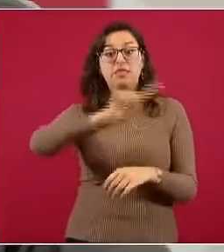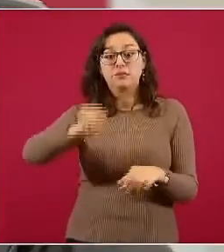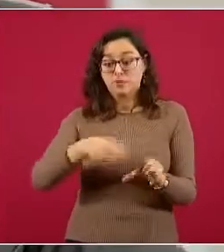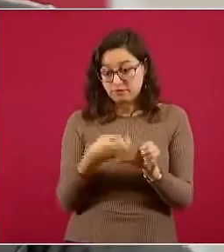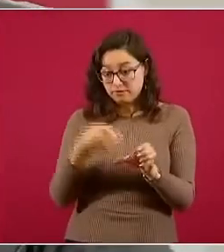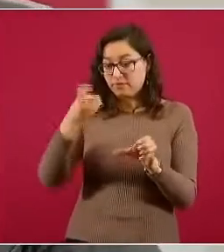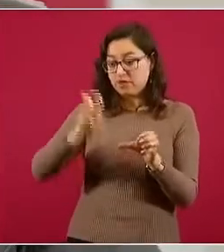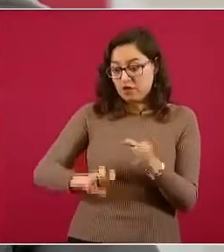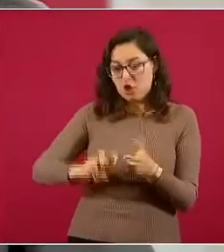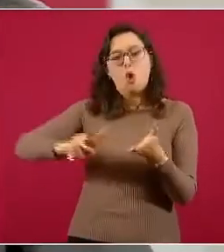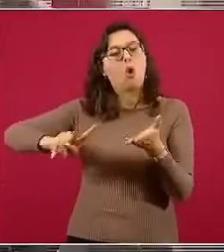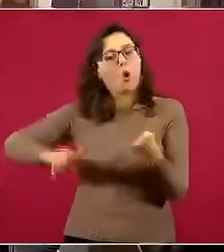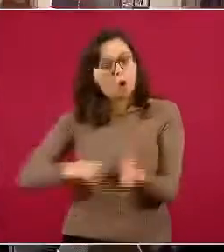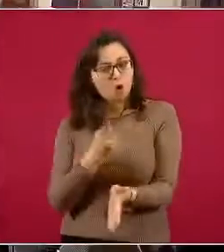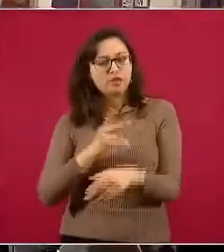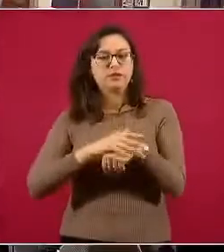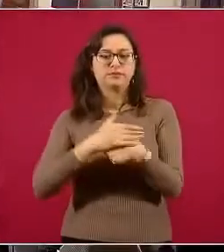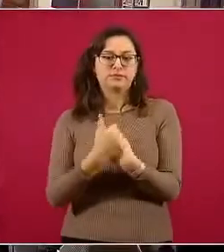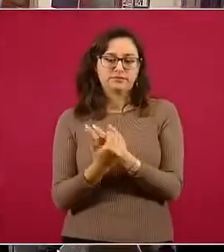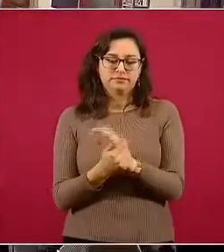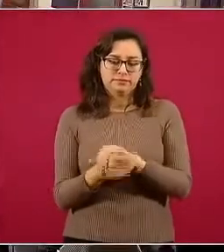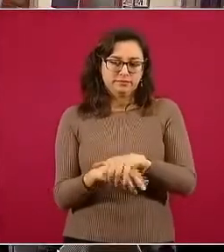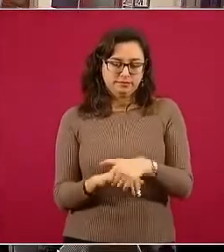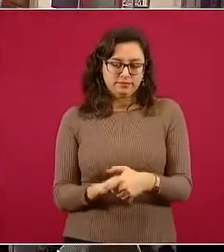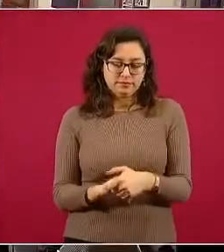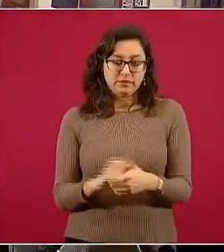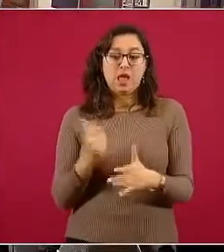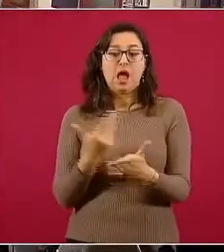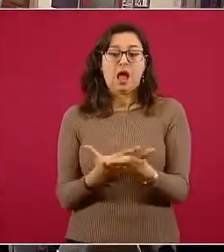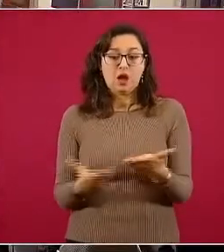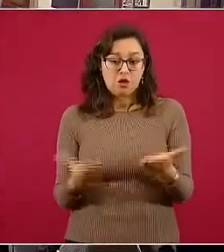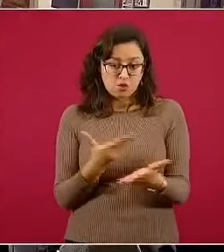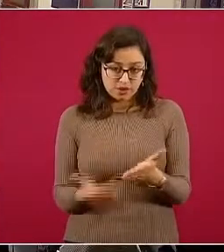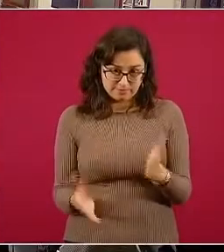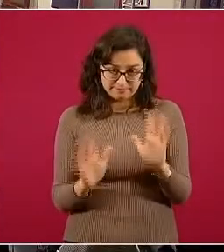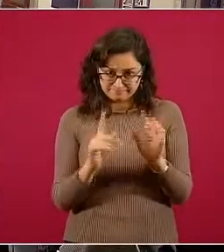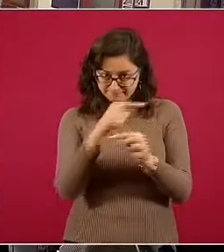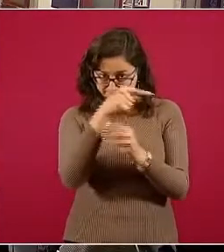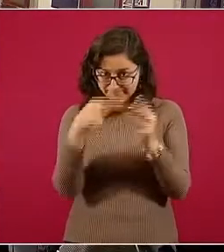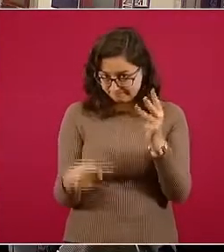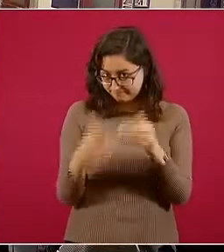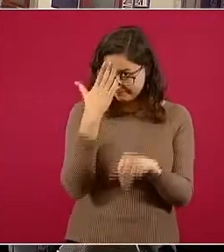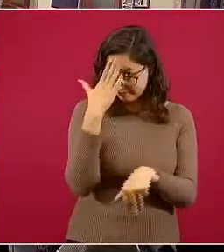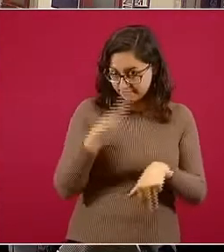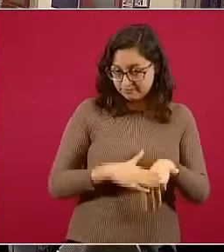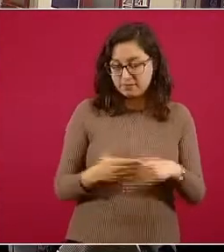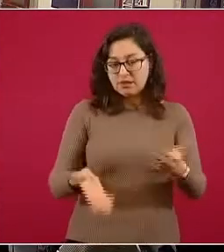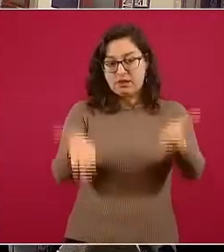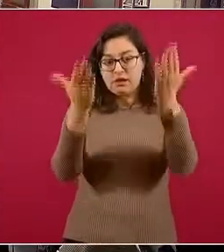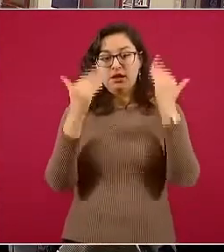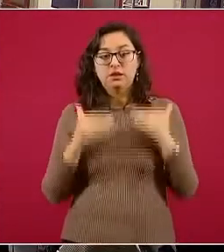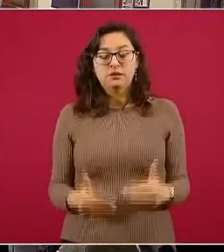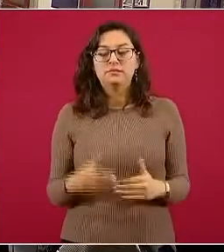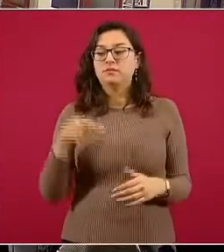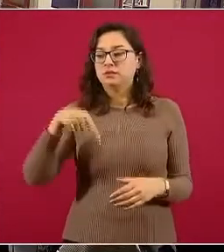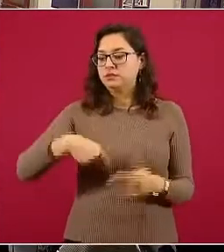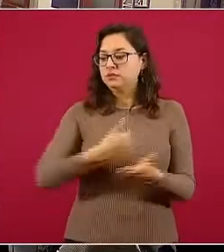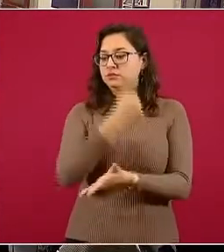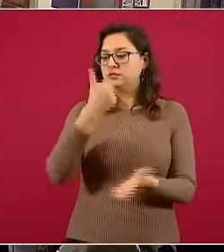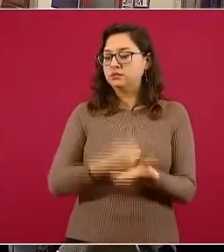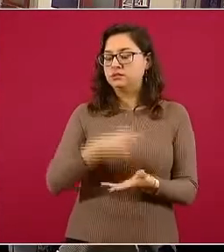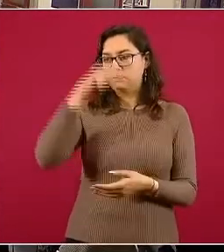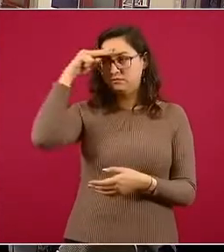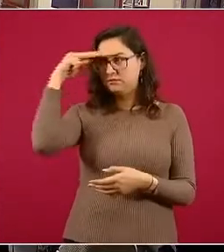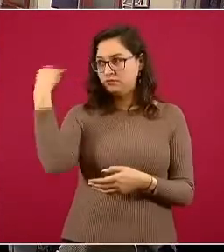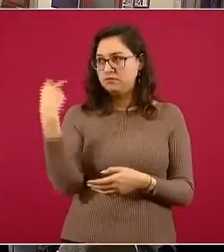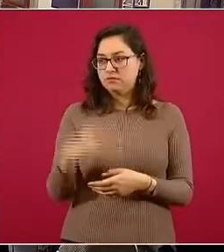Y ahora voy a explicar, y tengo unas gráficas para explicar qué es lo que hemos hecho en la Ciudad de México desde el inicio de la emergencia sanitaria